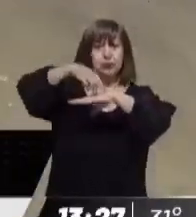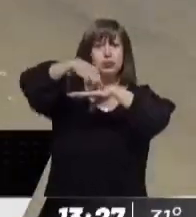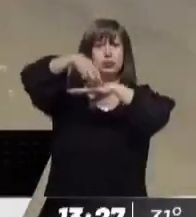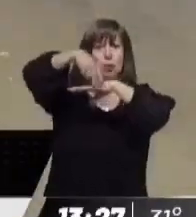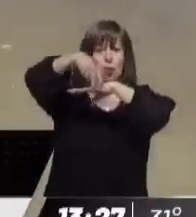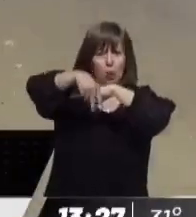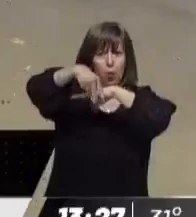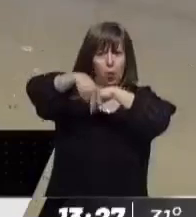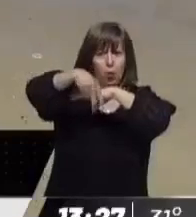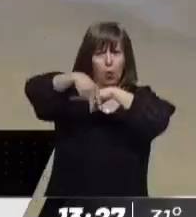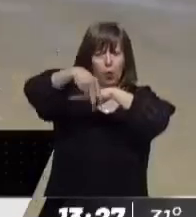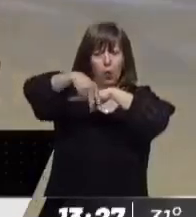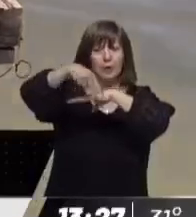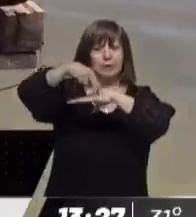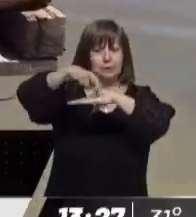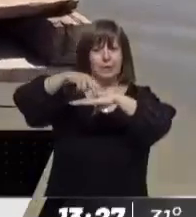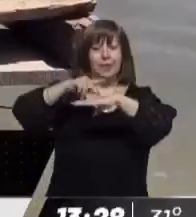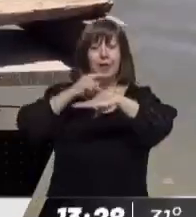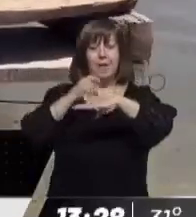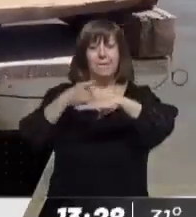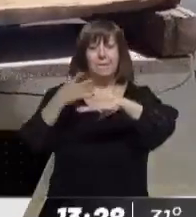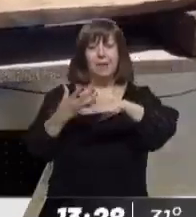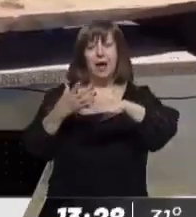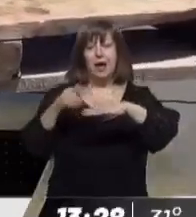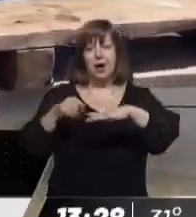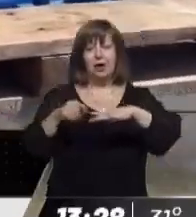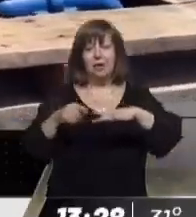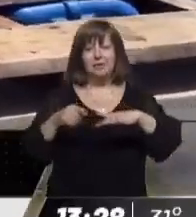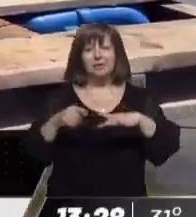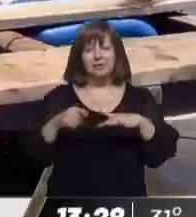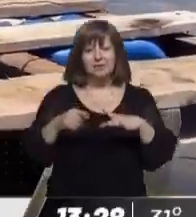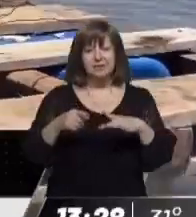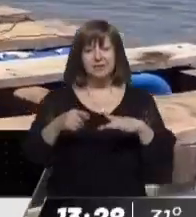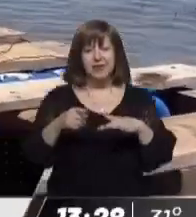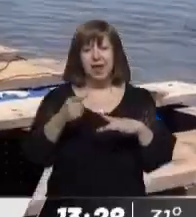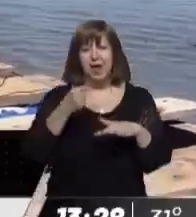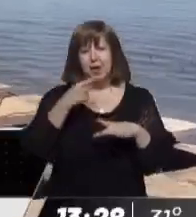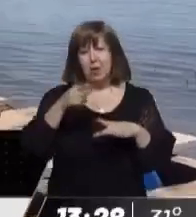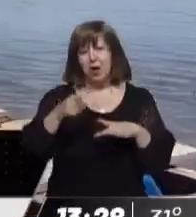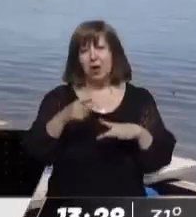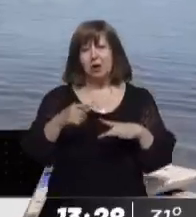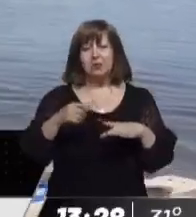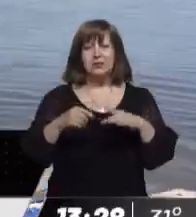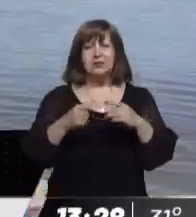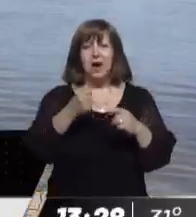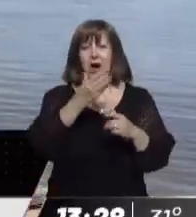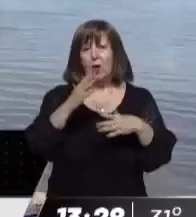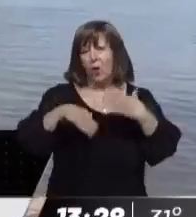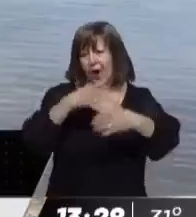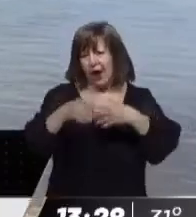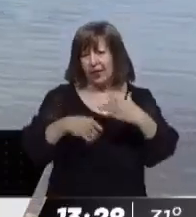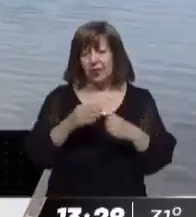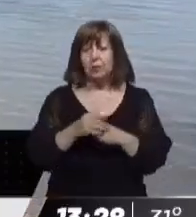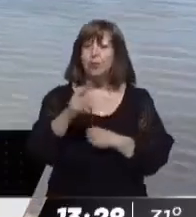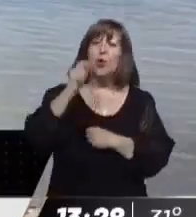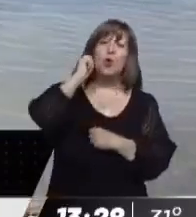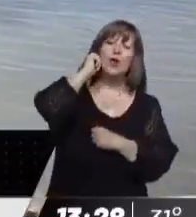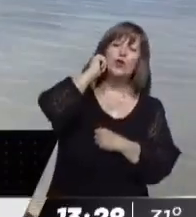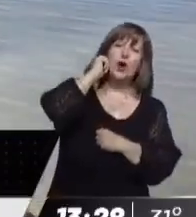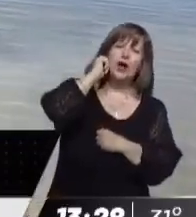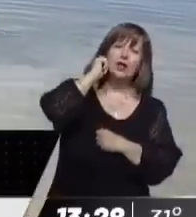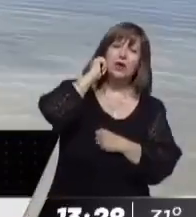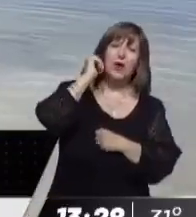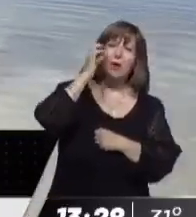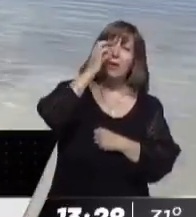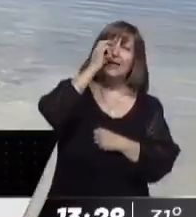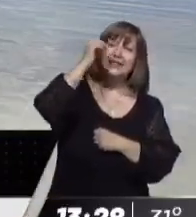hondito, así que y ahí poníamos la zapatilla y el que se cansaba se trepaba y para eso. ¿Cuántos años tenés vos, Iván? Yo tengo